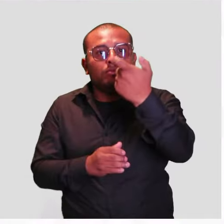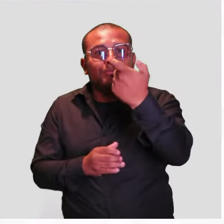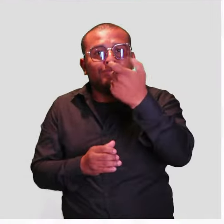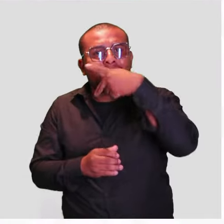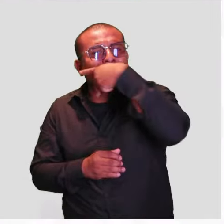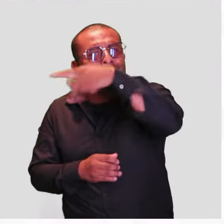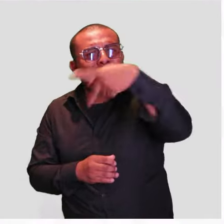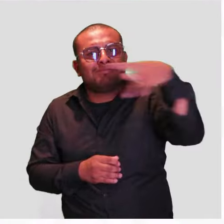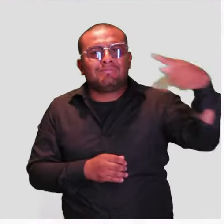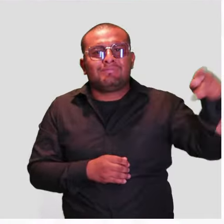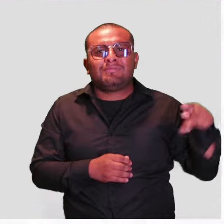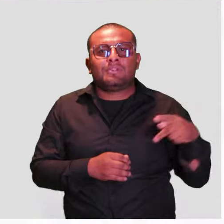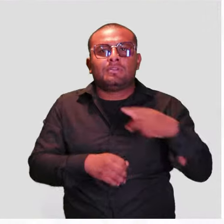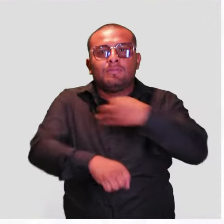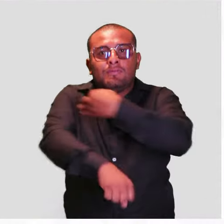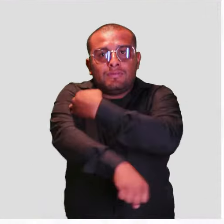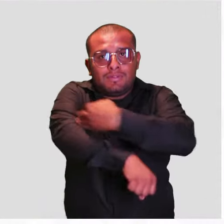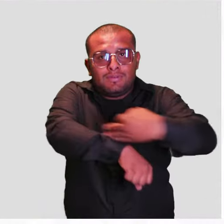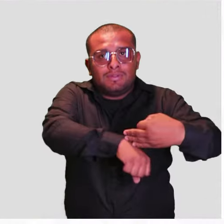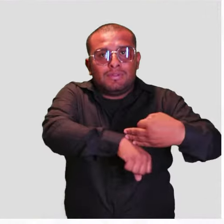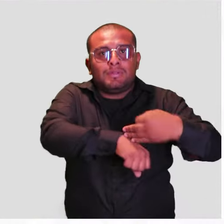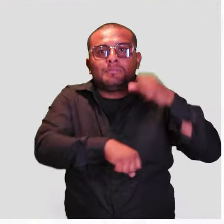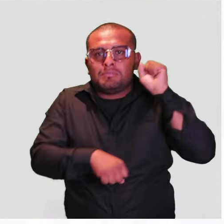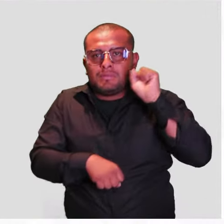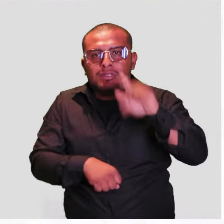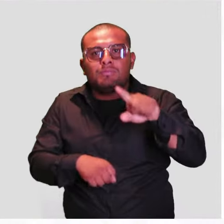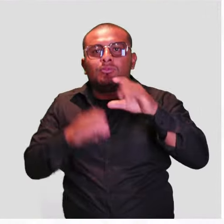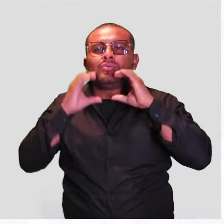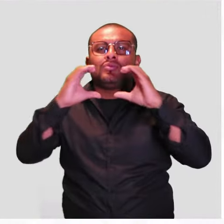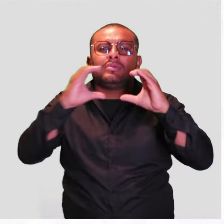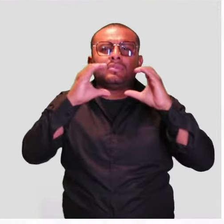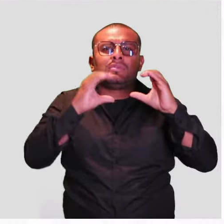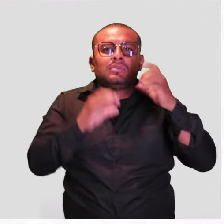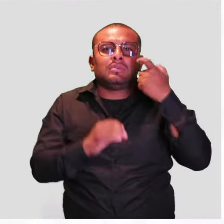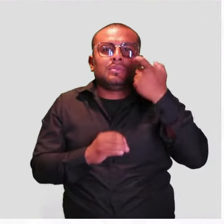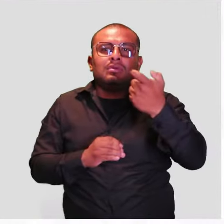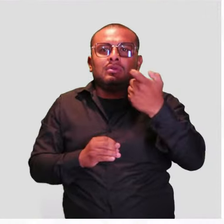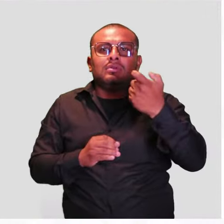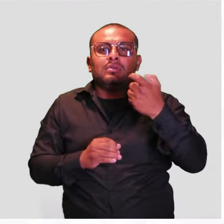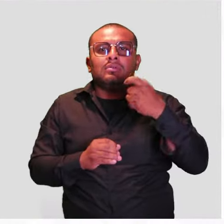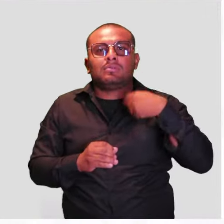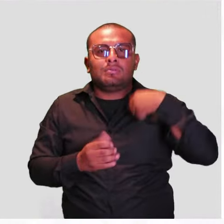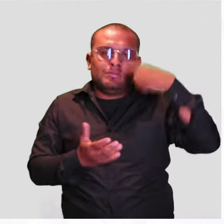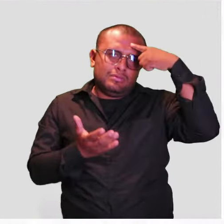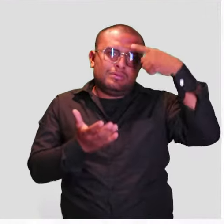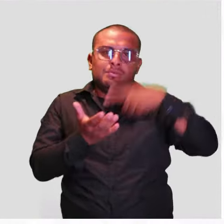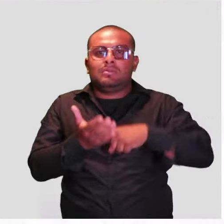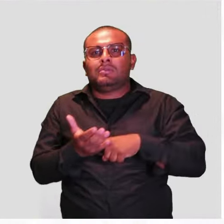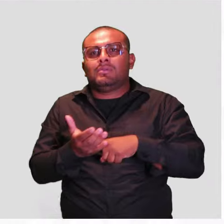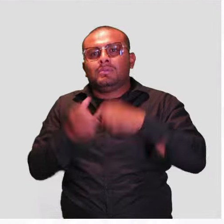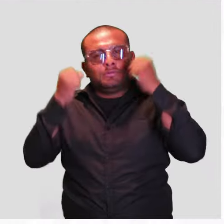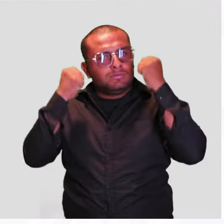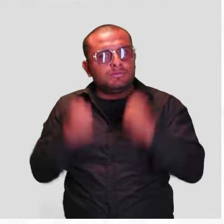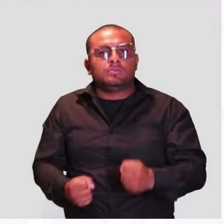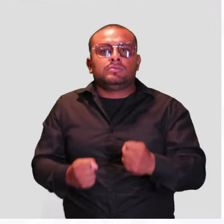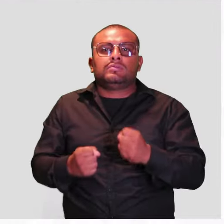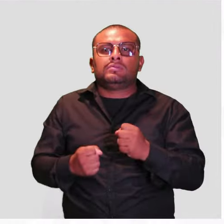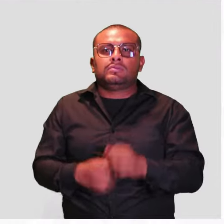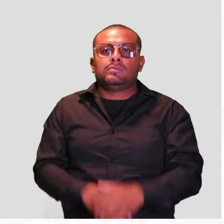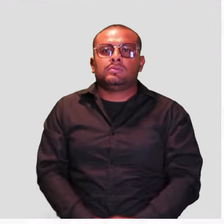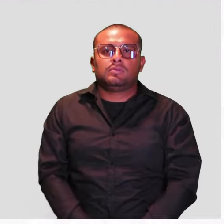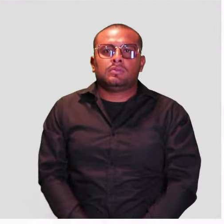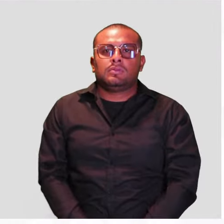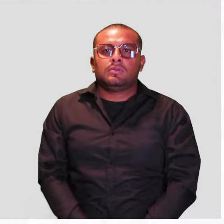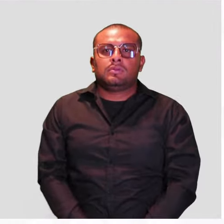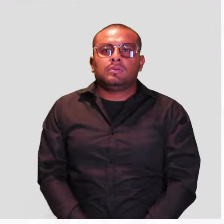familias. Insisto, creo yo plenamente convencido estoy de que